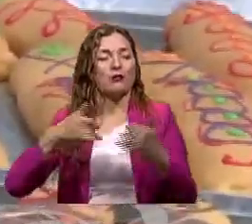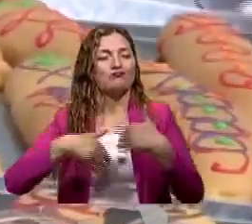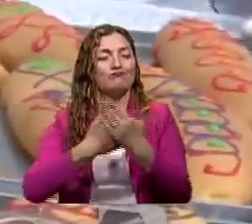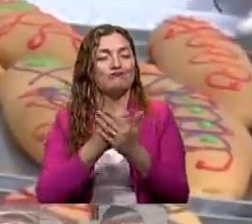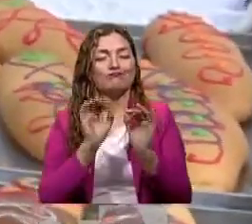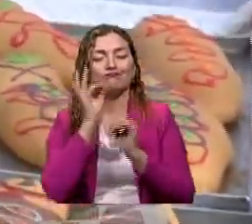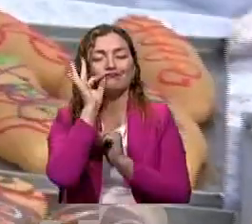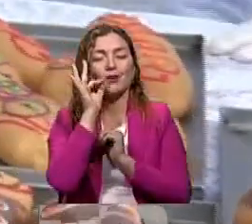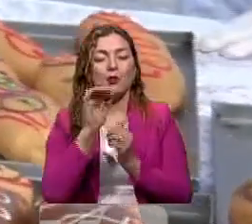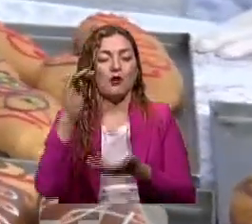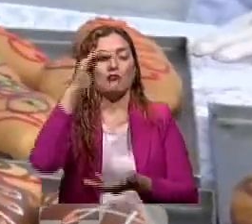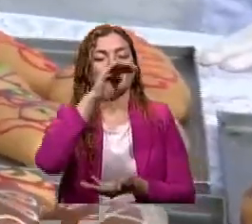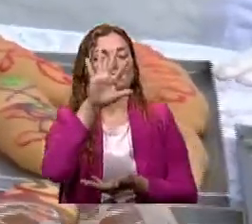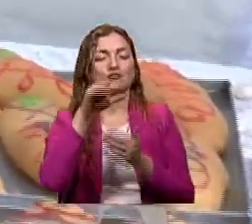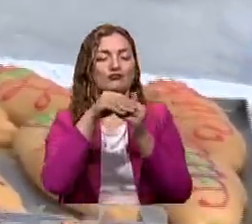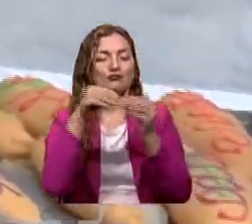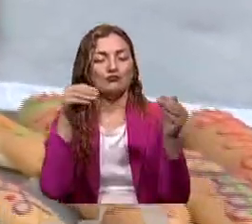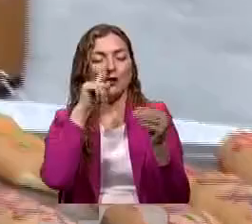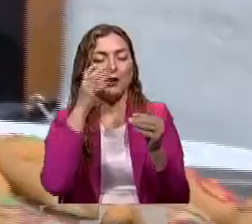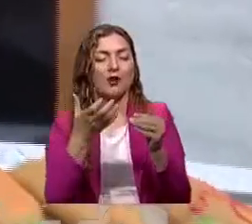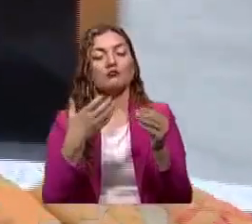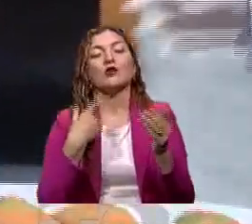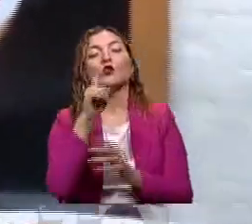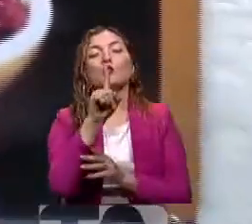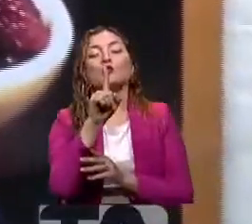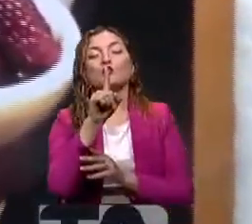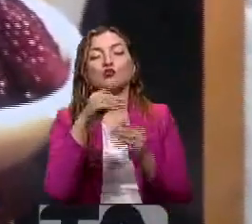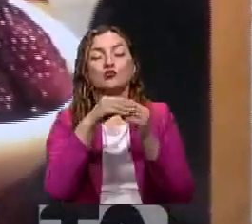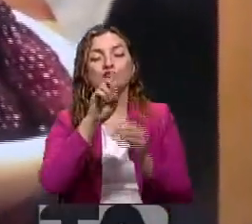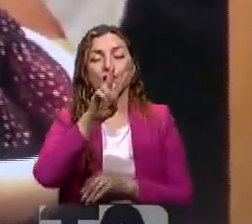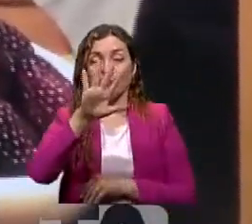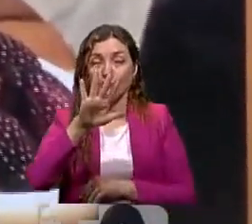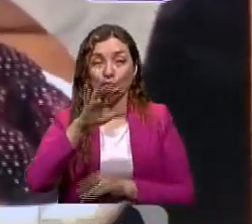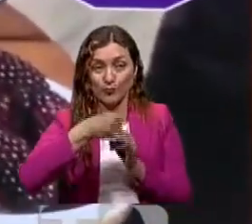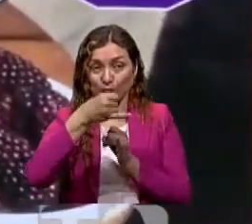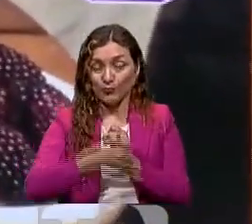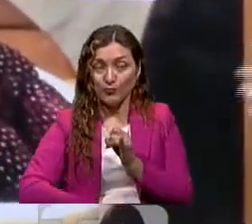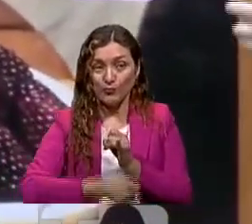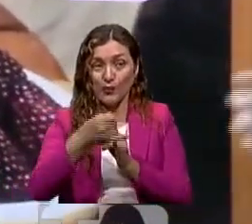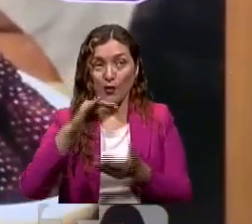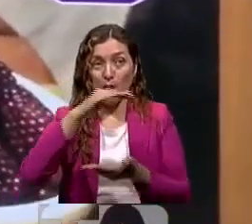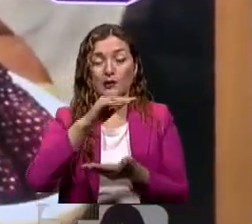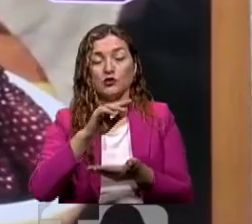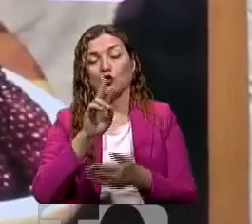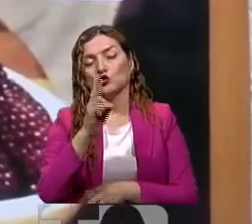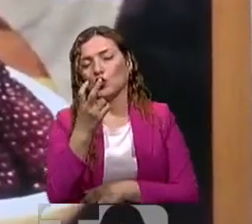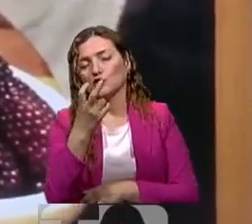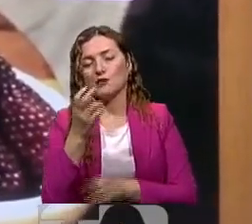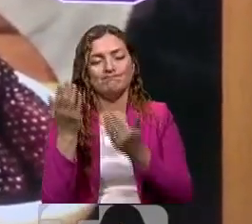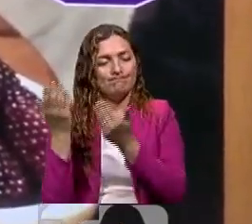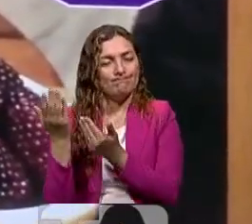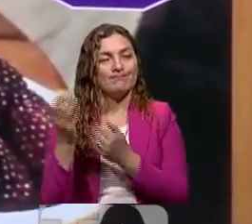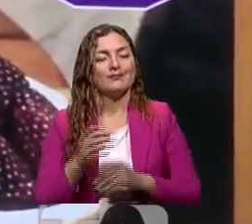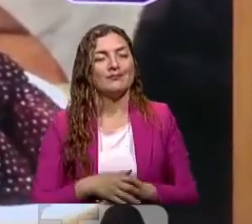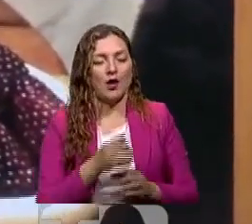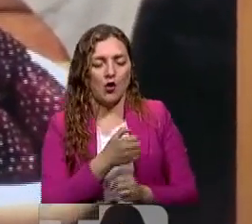morada, $5. La guagua de pan, justamente a $1.25. Y el vaso de 12 onzas, como decía también justamente Katy,